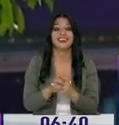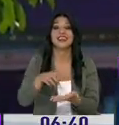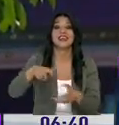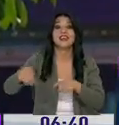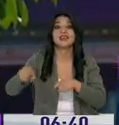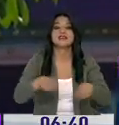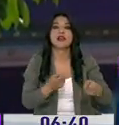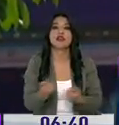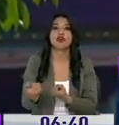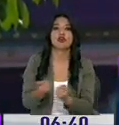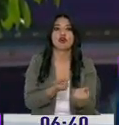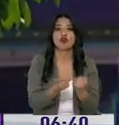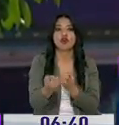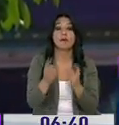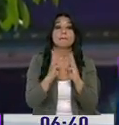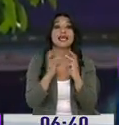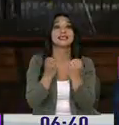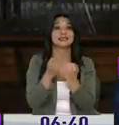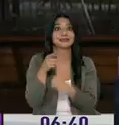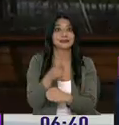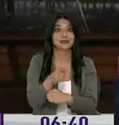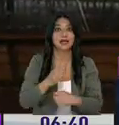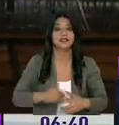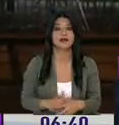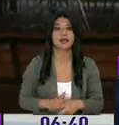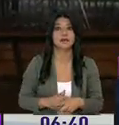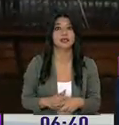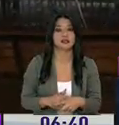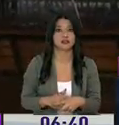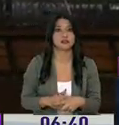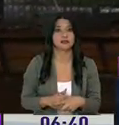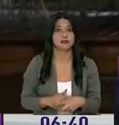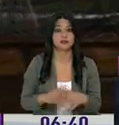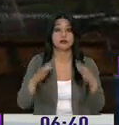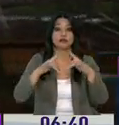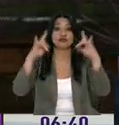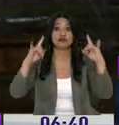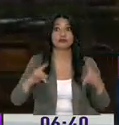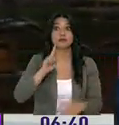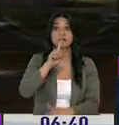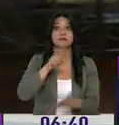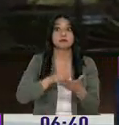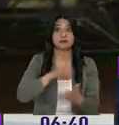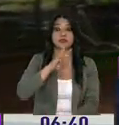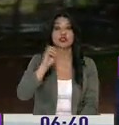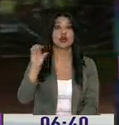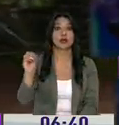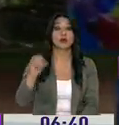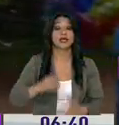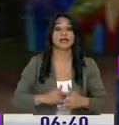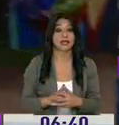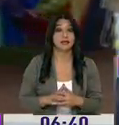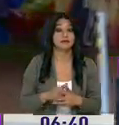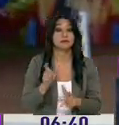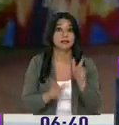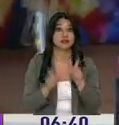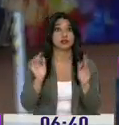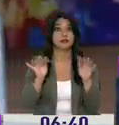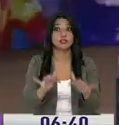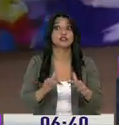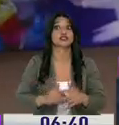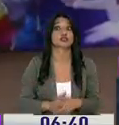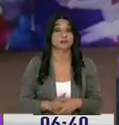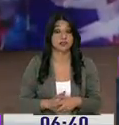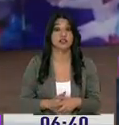organizado por el Ministerio de Inclusión Social, que tiene una carpa con capacidad para 1.600 personas. En los exteriores se colocó